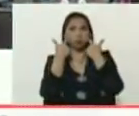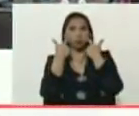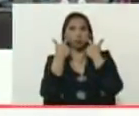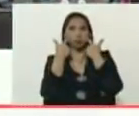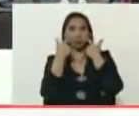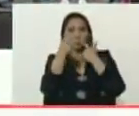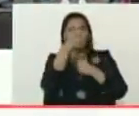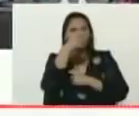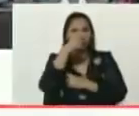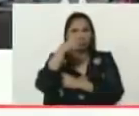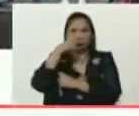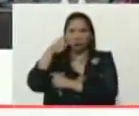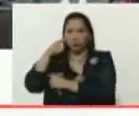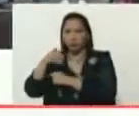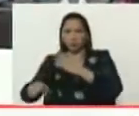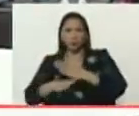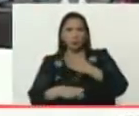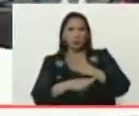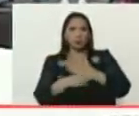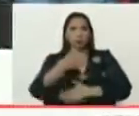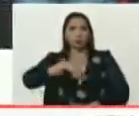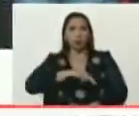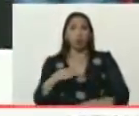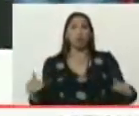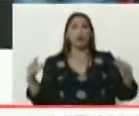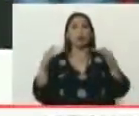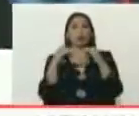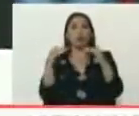en alerta permanente. Y así como estuvimos aquí,